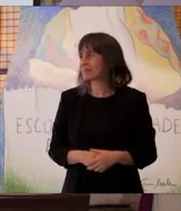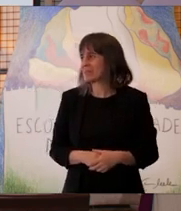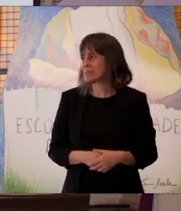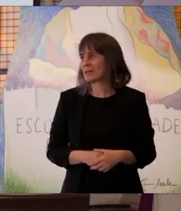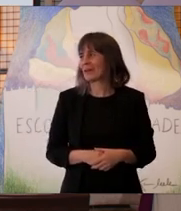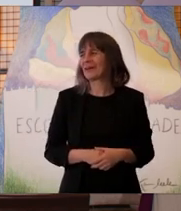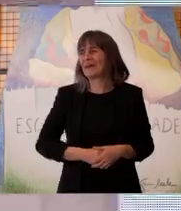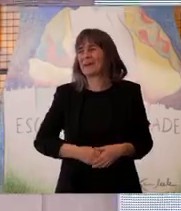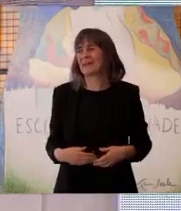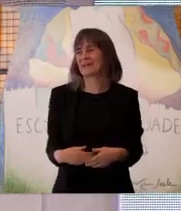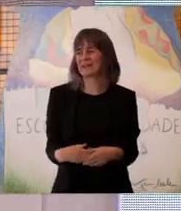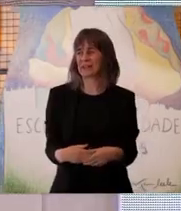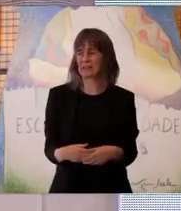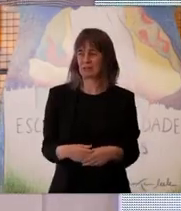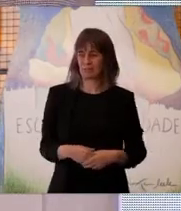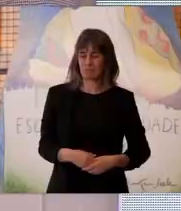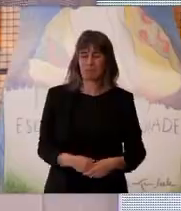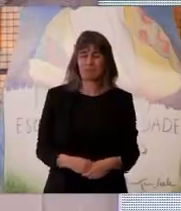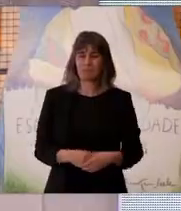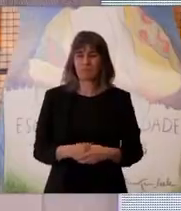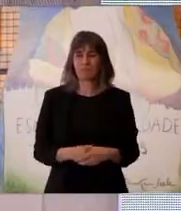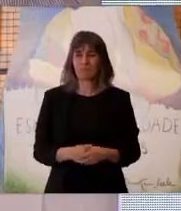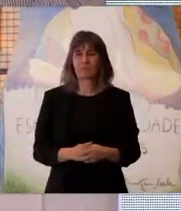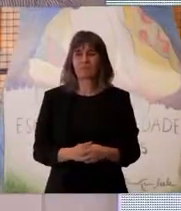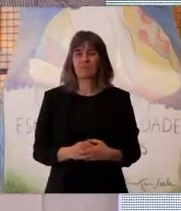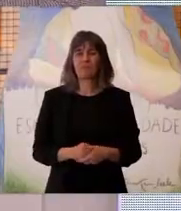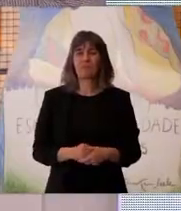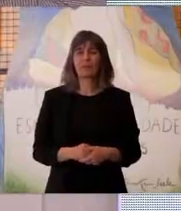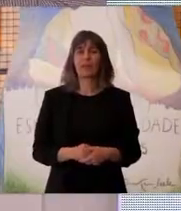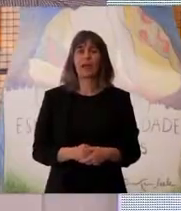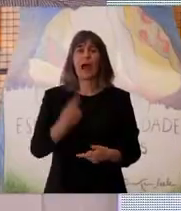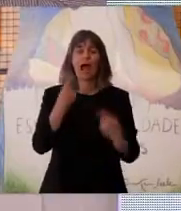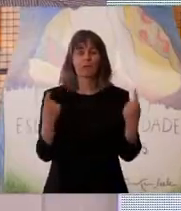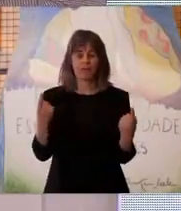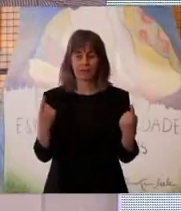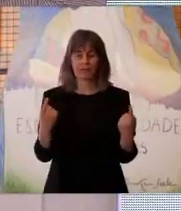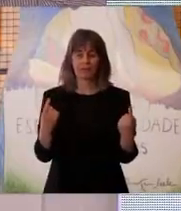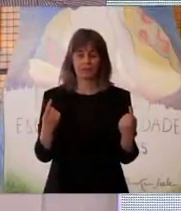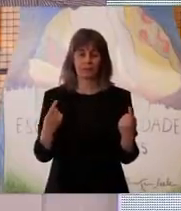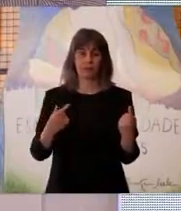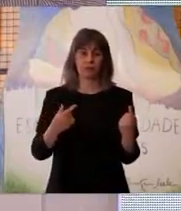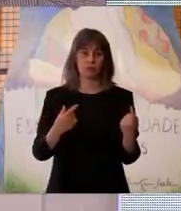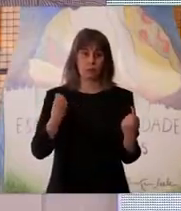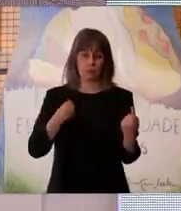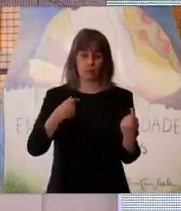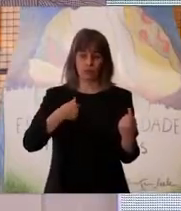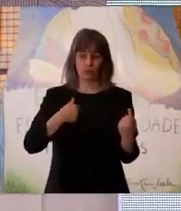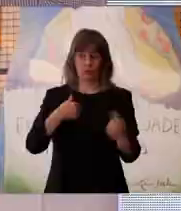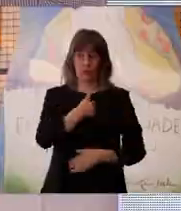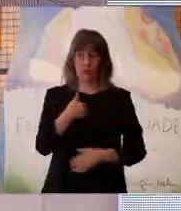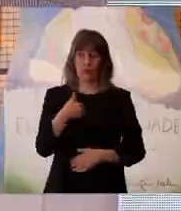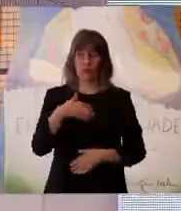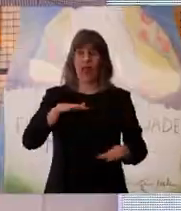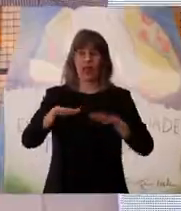Hasta luego Laura bueno que a veces me a veces mira como activista y esto